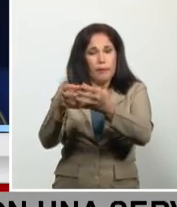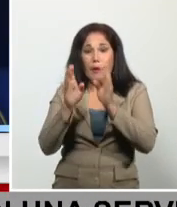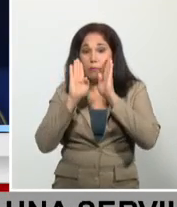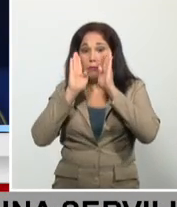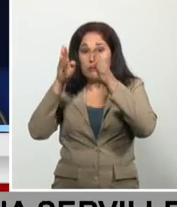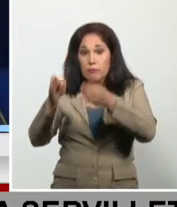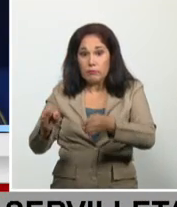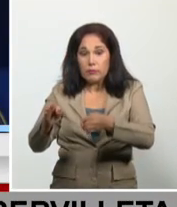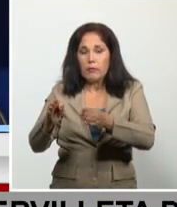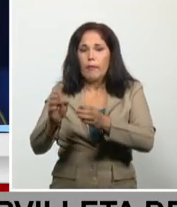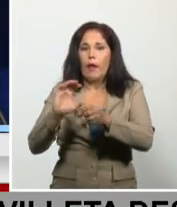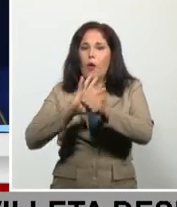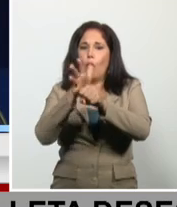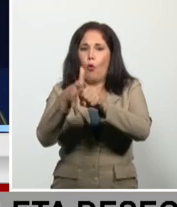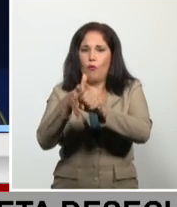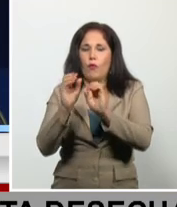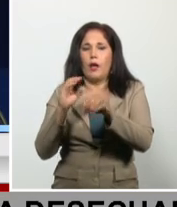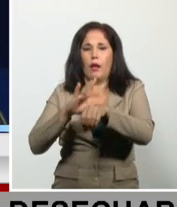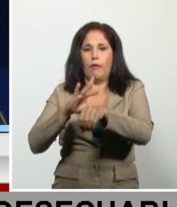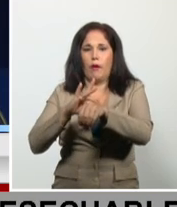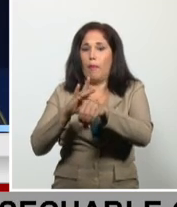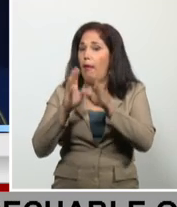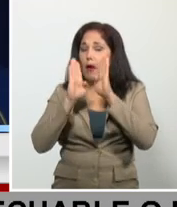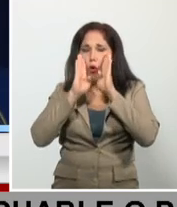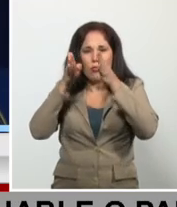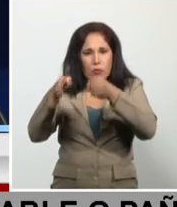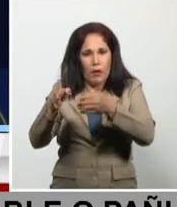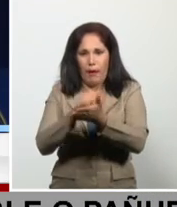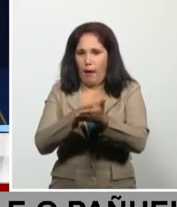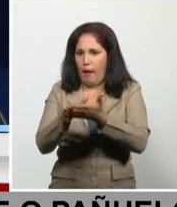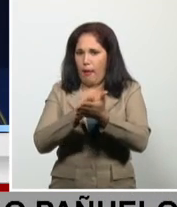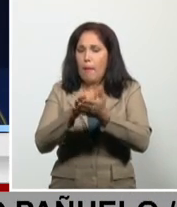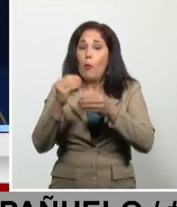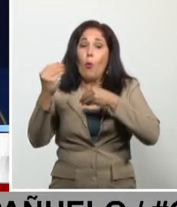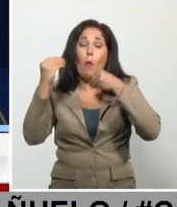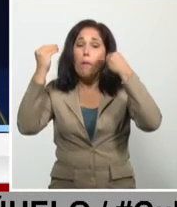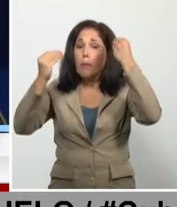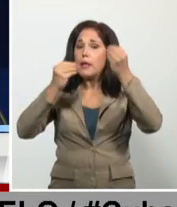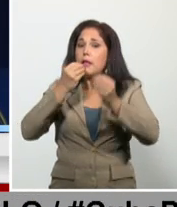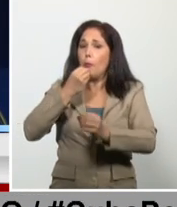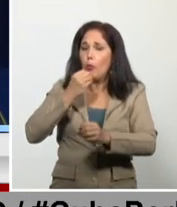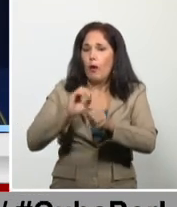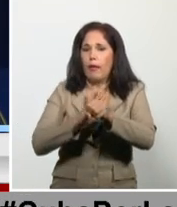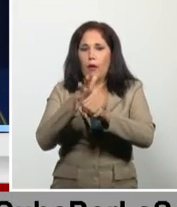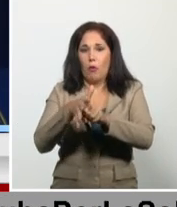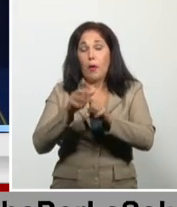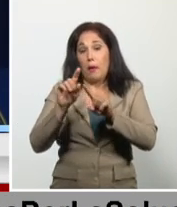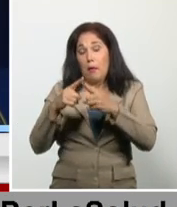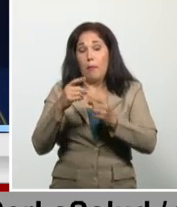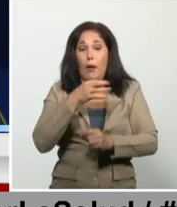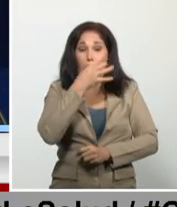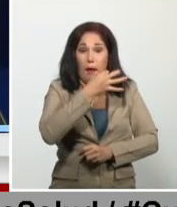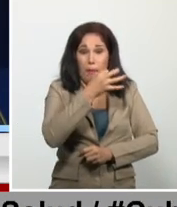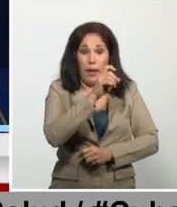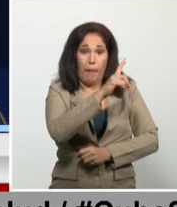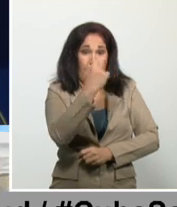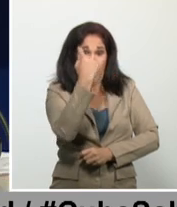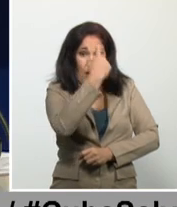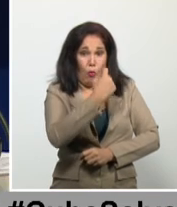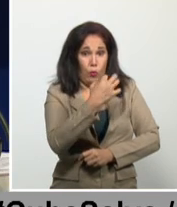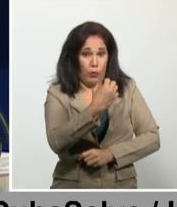más que a personas con esta enfermedad o sospechosos de esta enfermedad. Pero como muy bien dice la